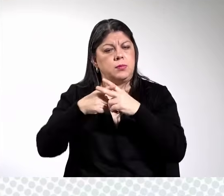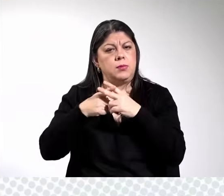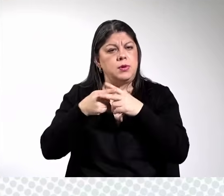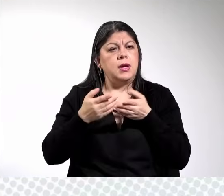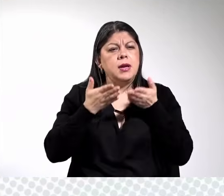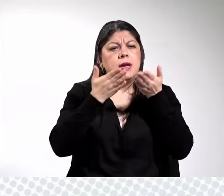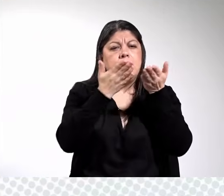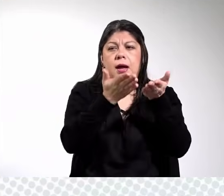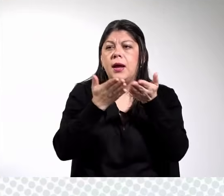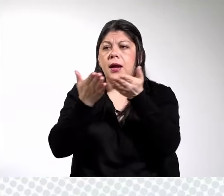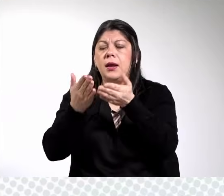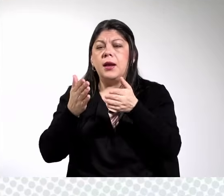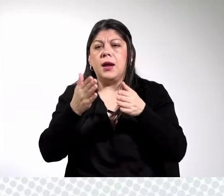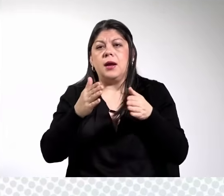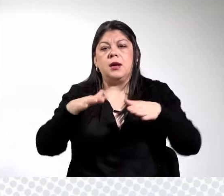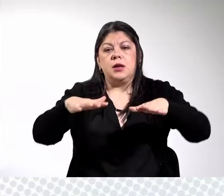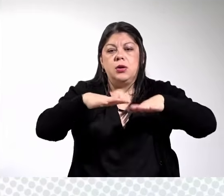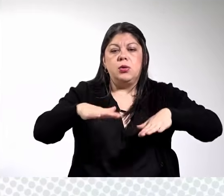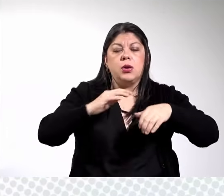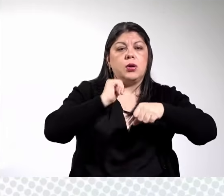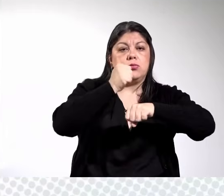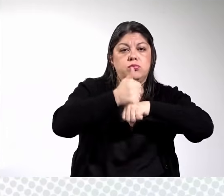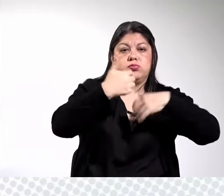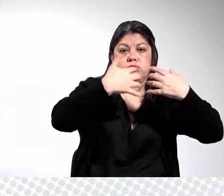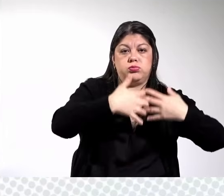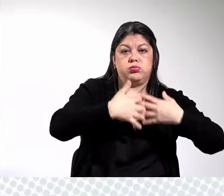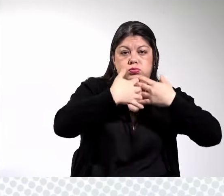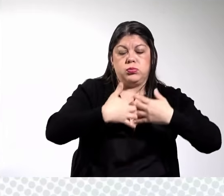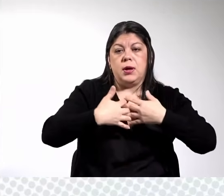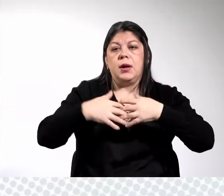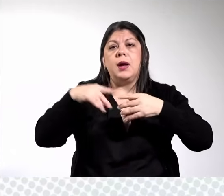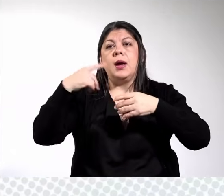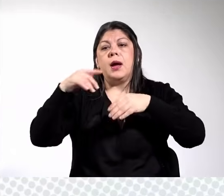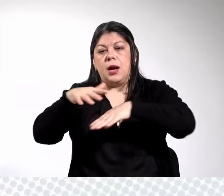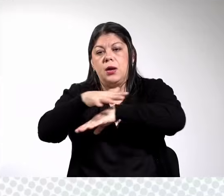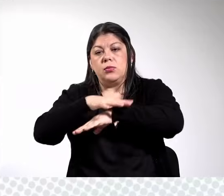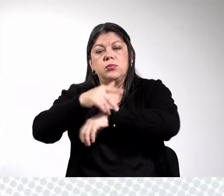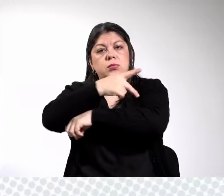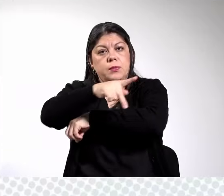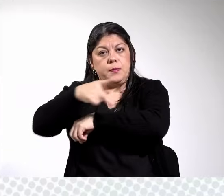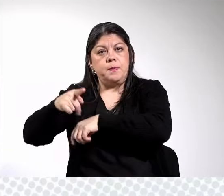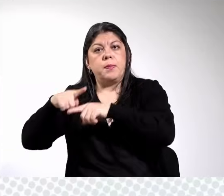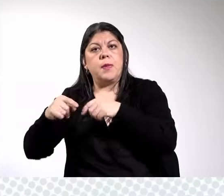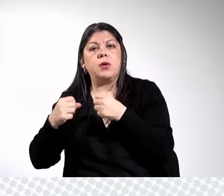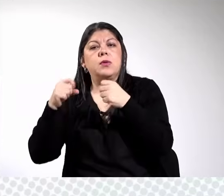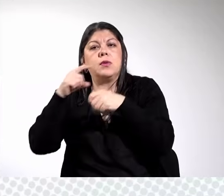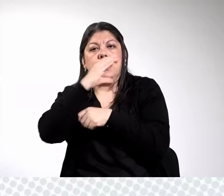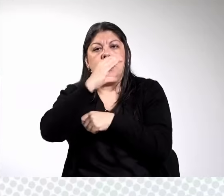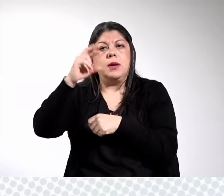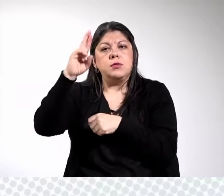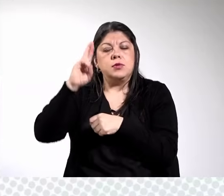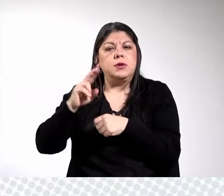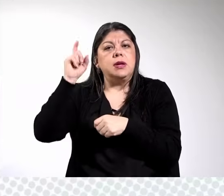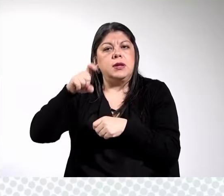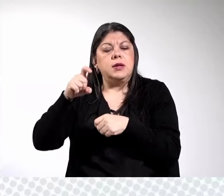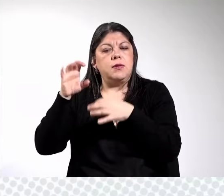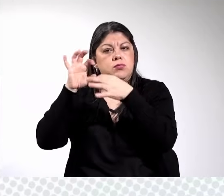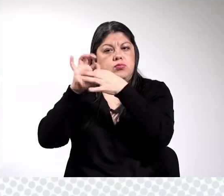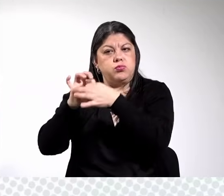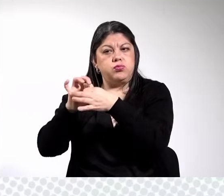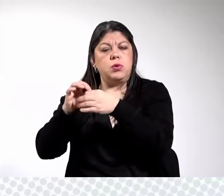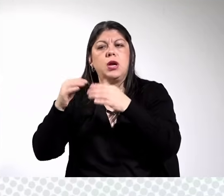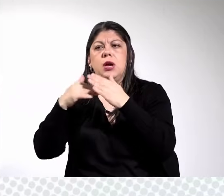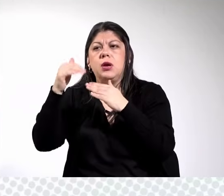llevar zona franca a la parte costera, pero para poderla llevar el país tiene que asegurar conectividad,